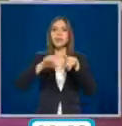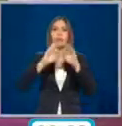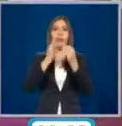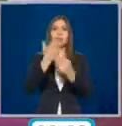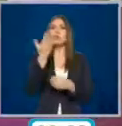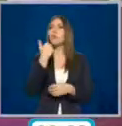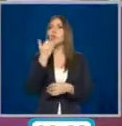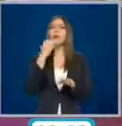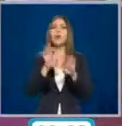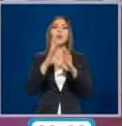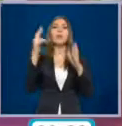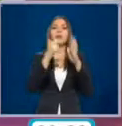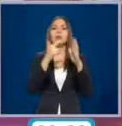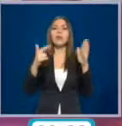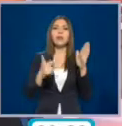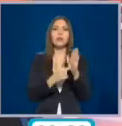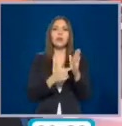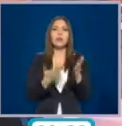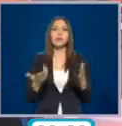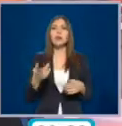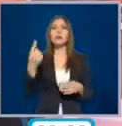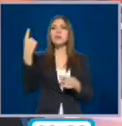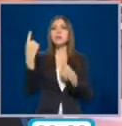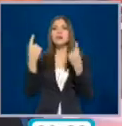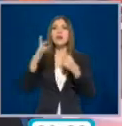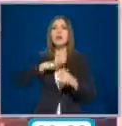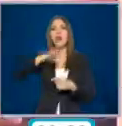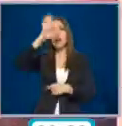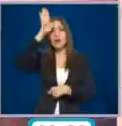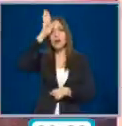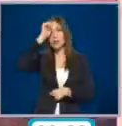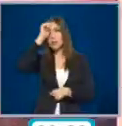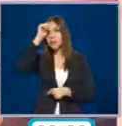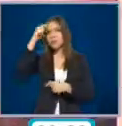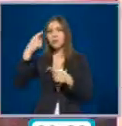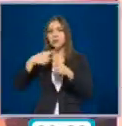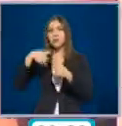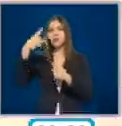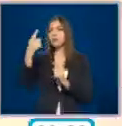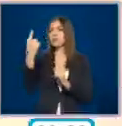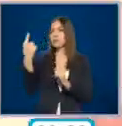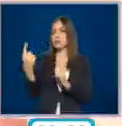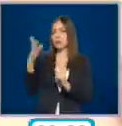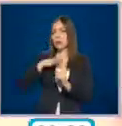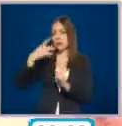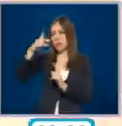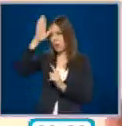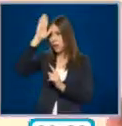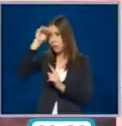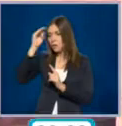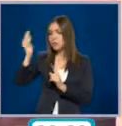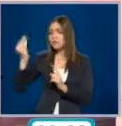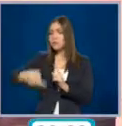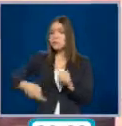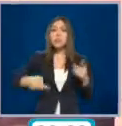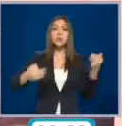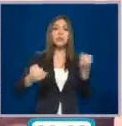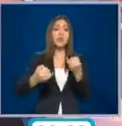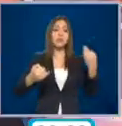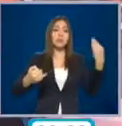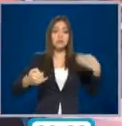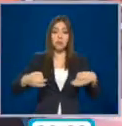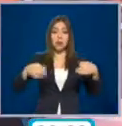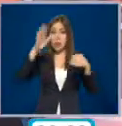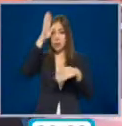si hay acuerdos y cada quien funciona desde su acuerdo, puede ser que aunque no haya empatía, una pareja